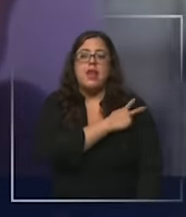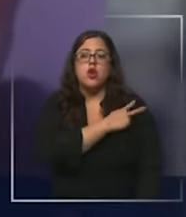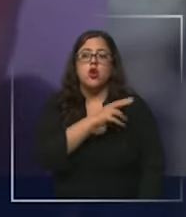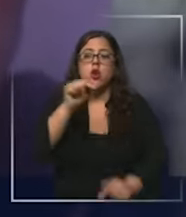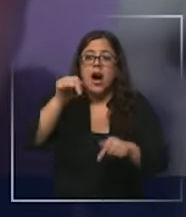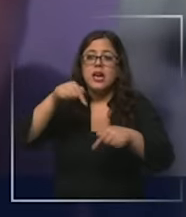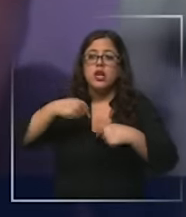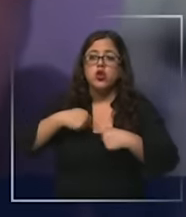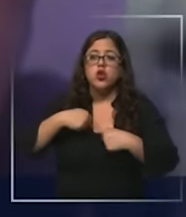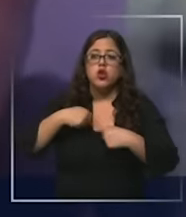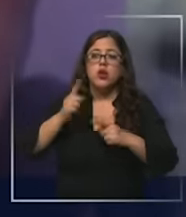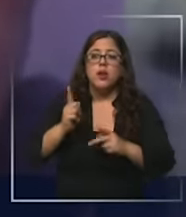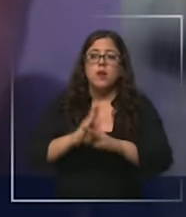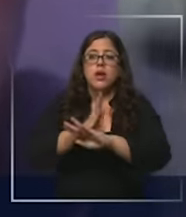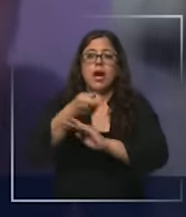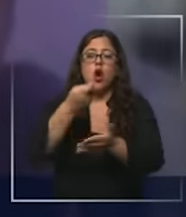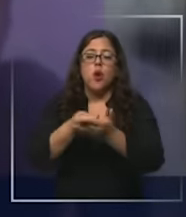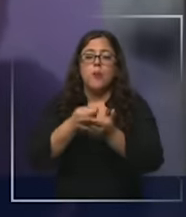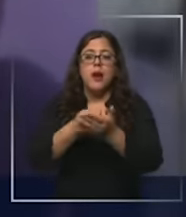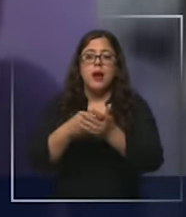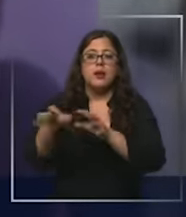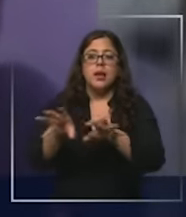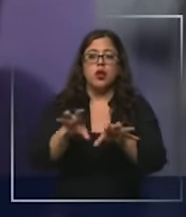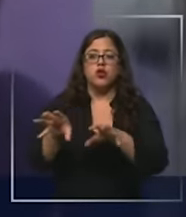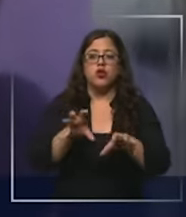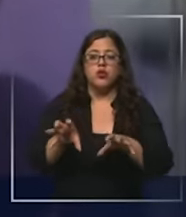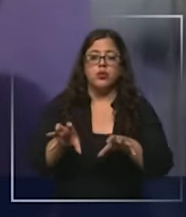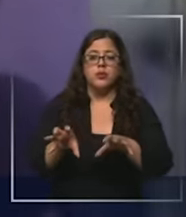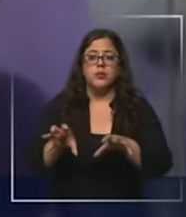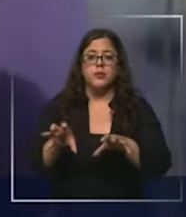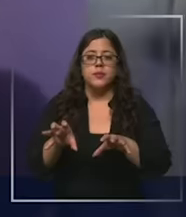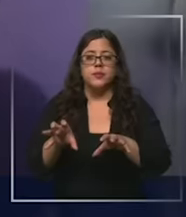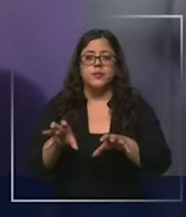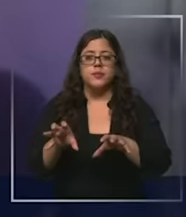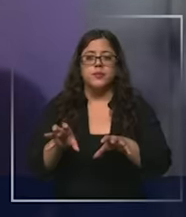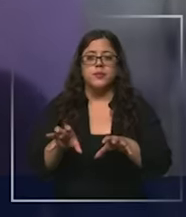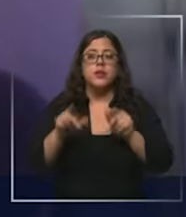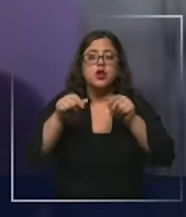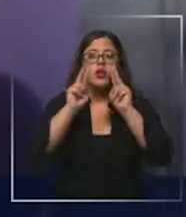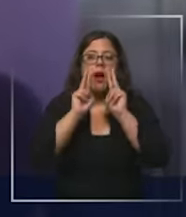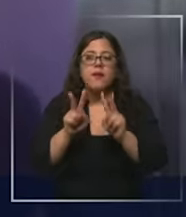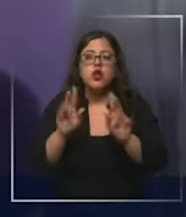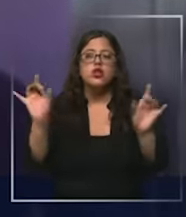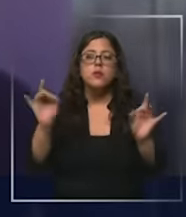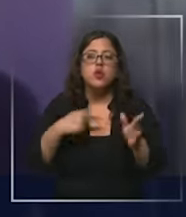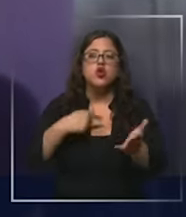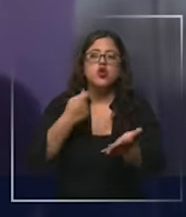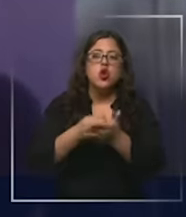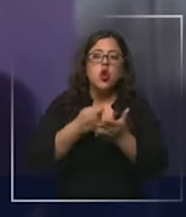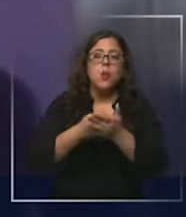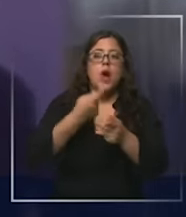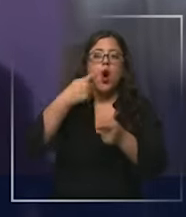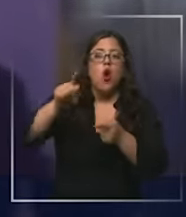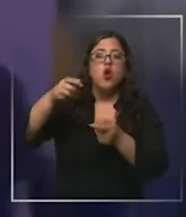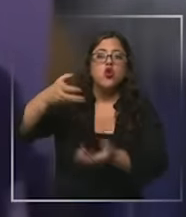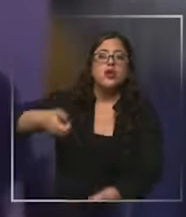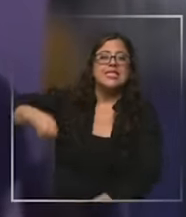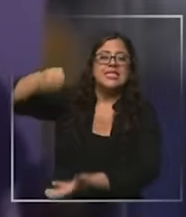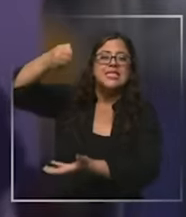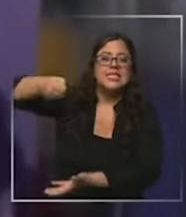movilizarme para comprar toda esa mercadería y eso estaba viendo si me compro otro saco de